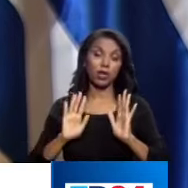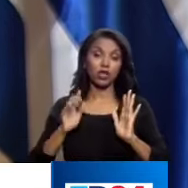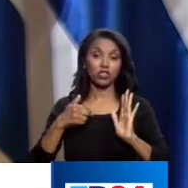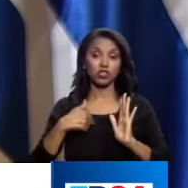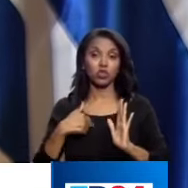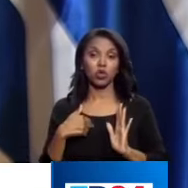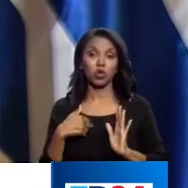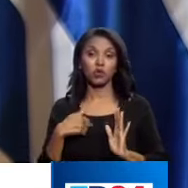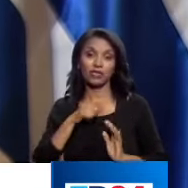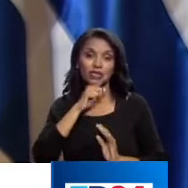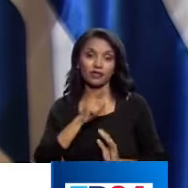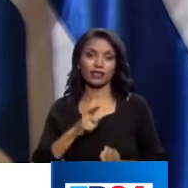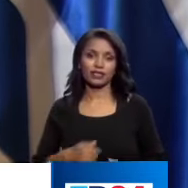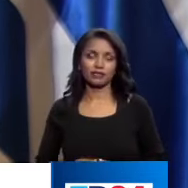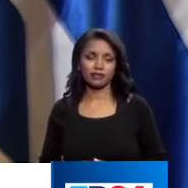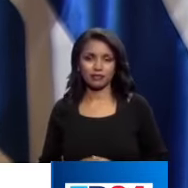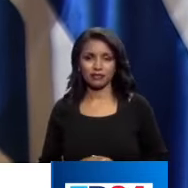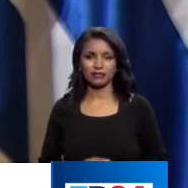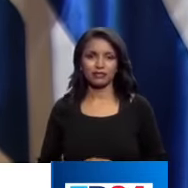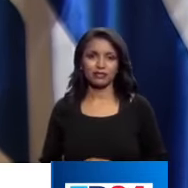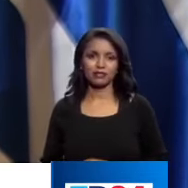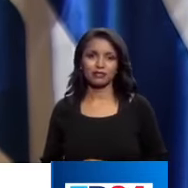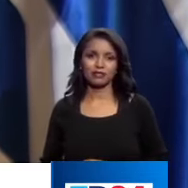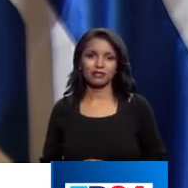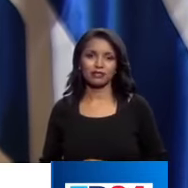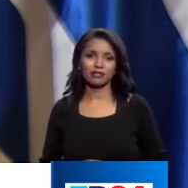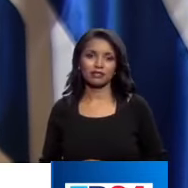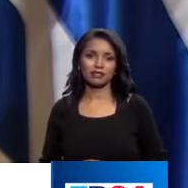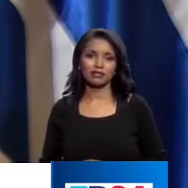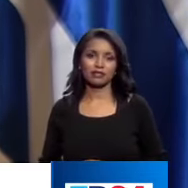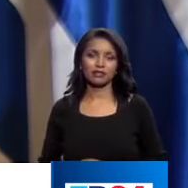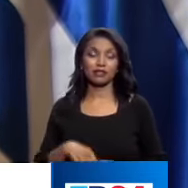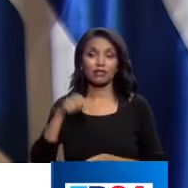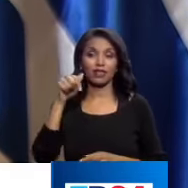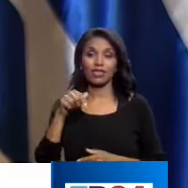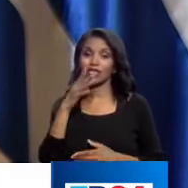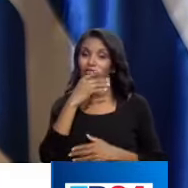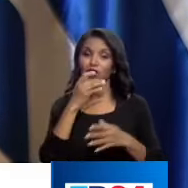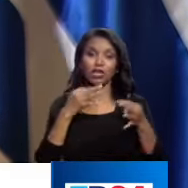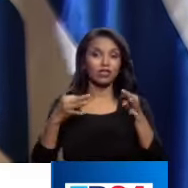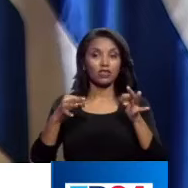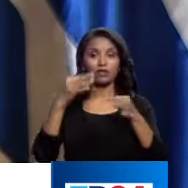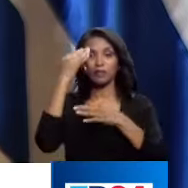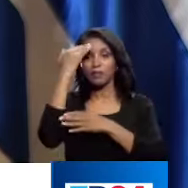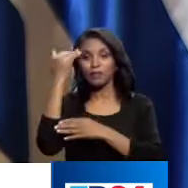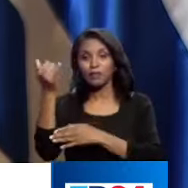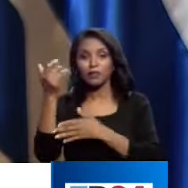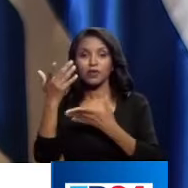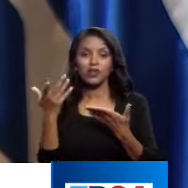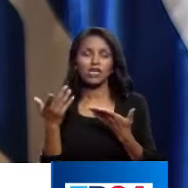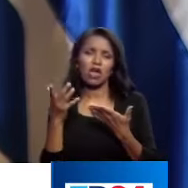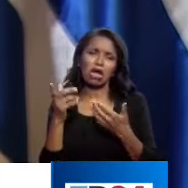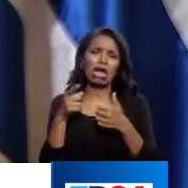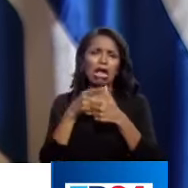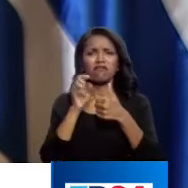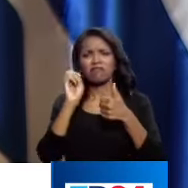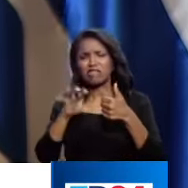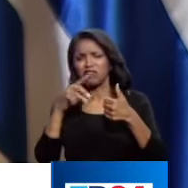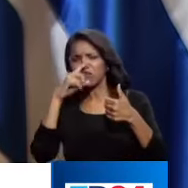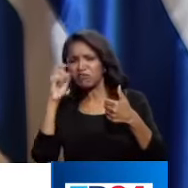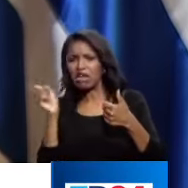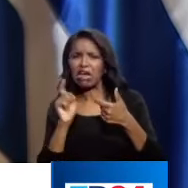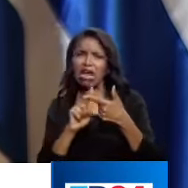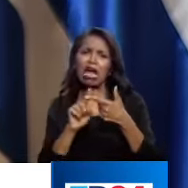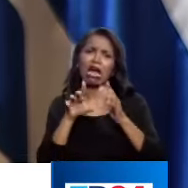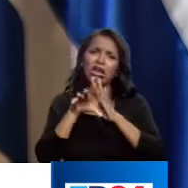la verdad, por eso es que tengo persecución. ¿Saben por qué aquí no hay turismo? Porque está bien la basura, se roban